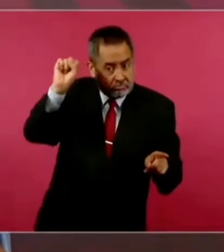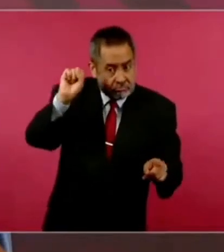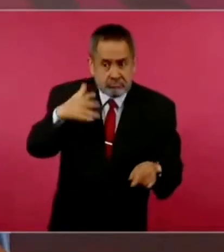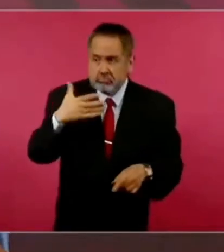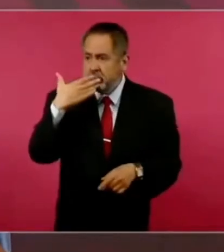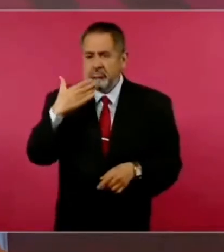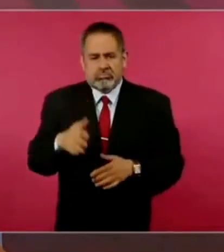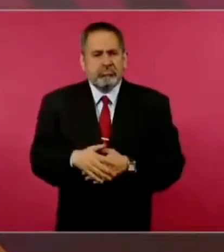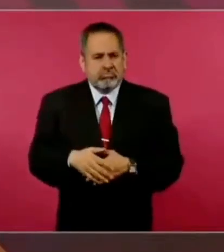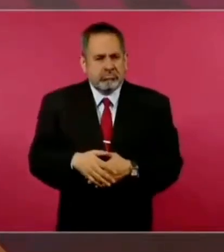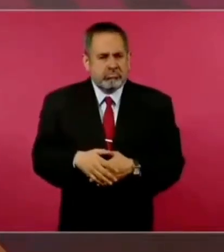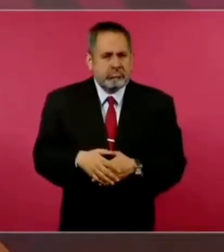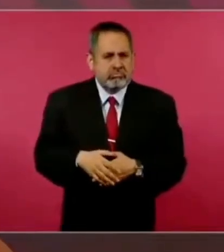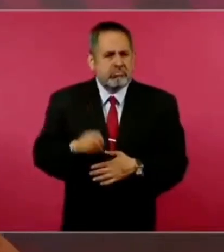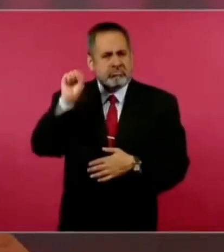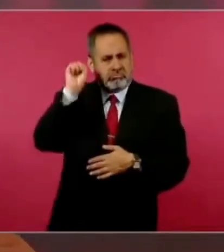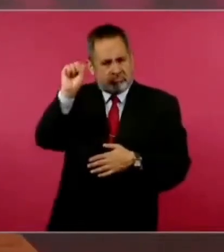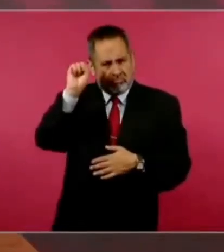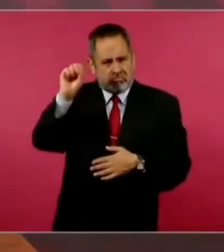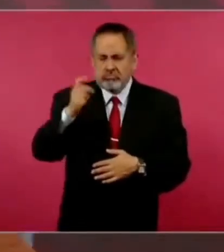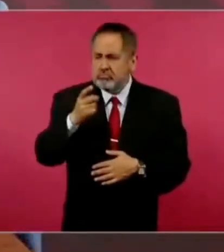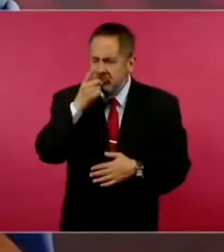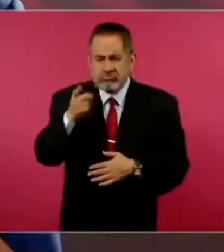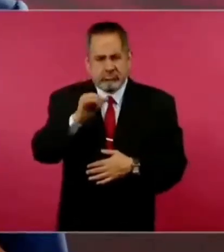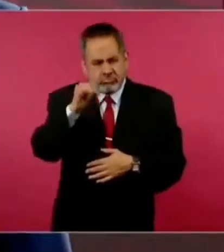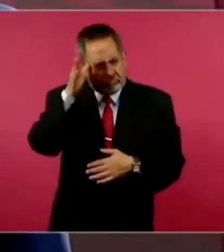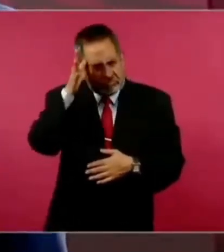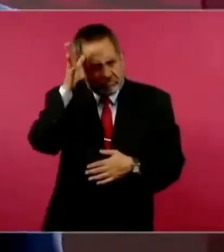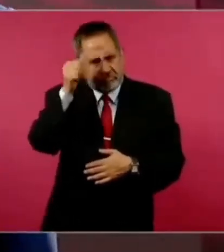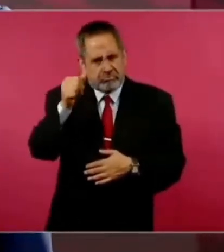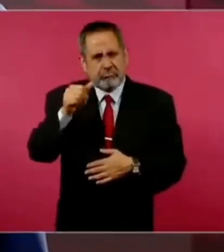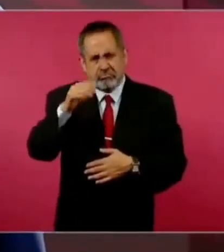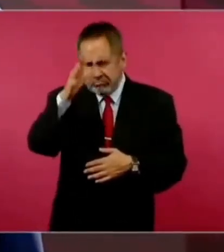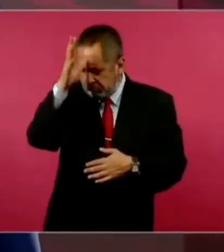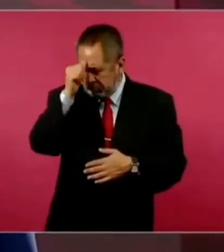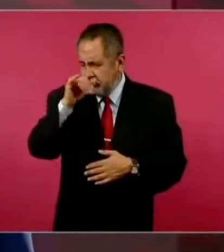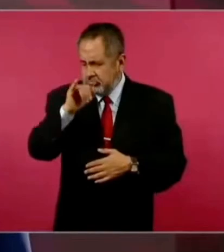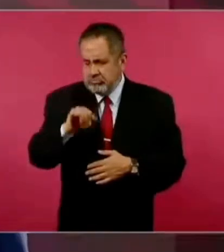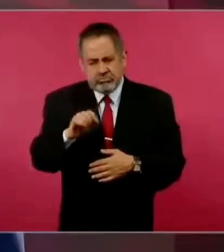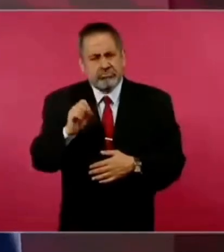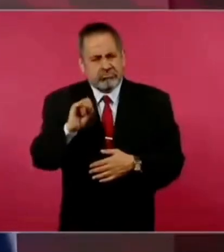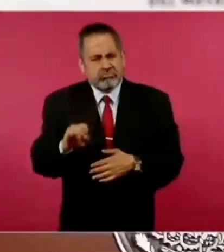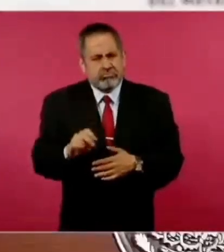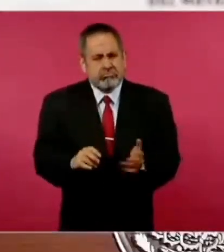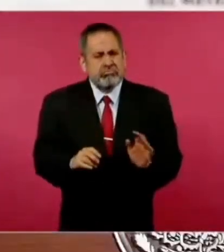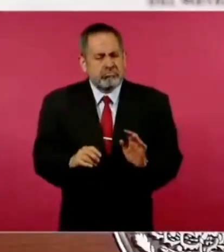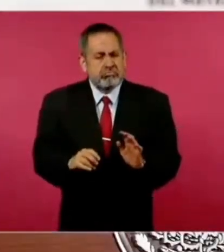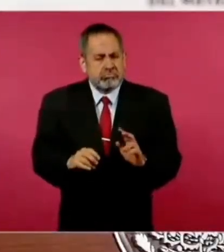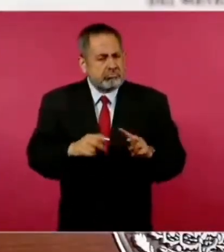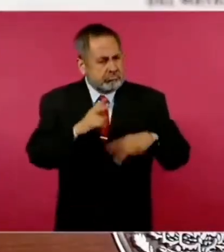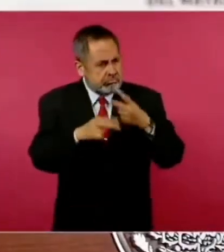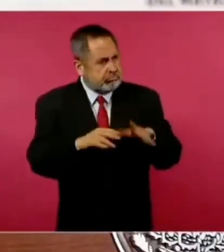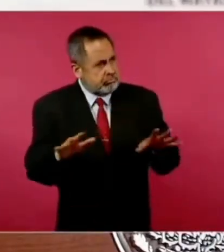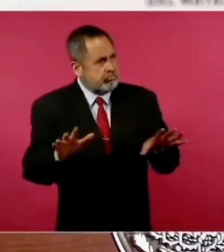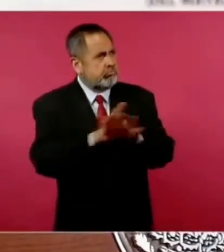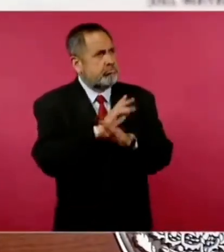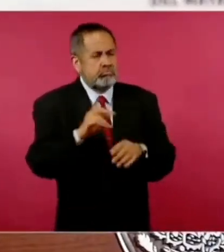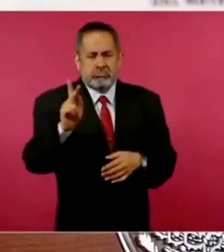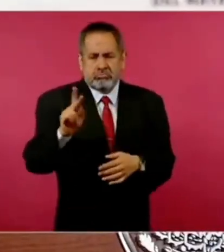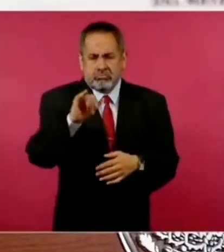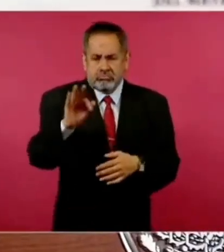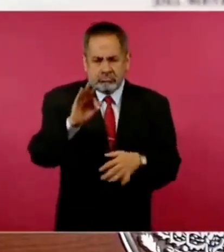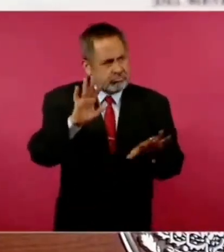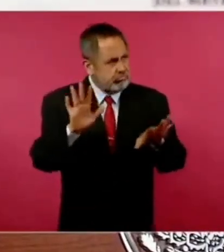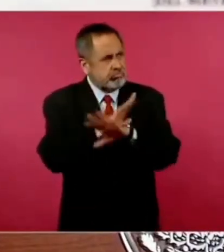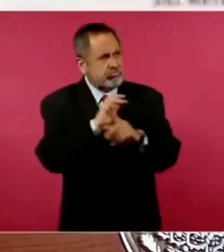porque dicen, estamos de acuerdo en que se reforme el Poder Judicial